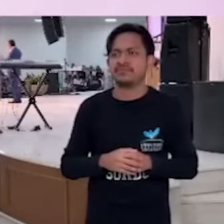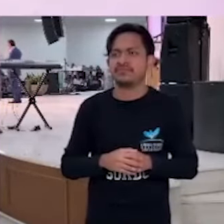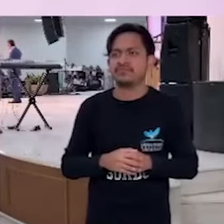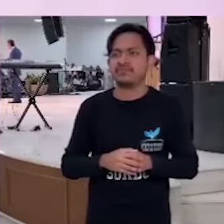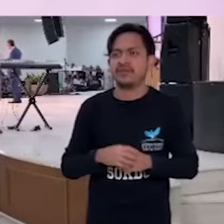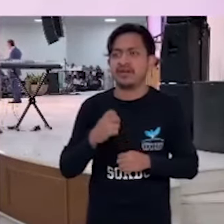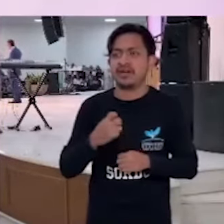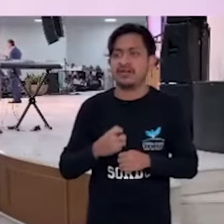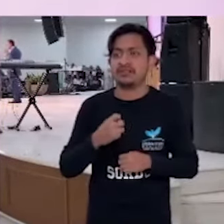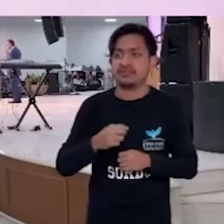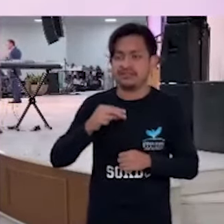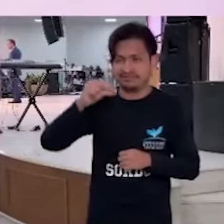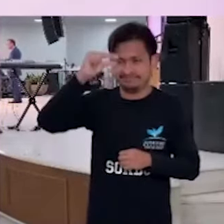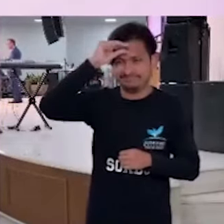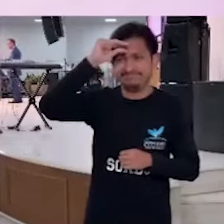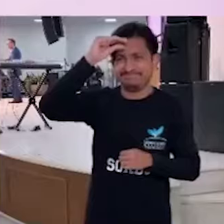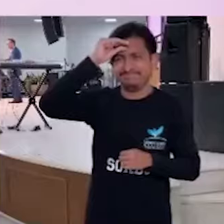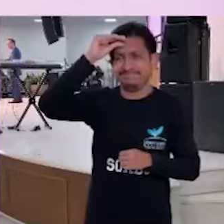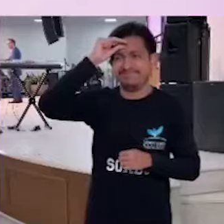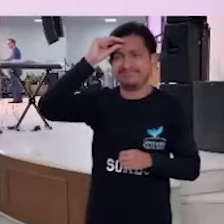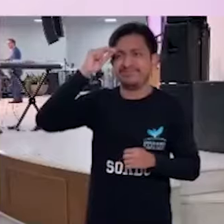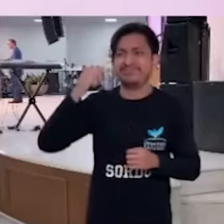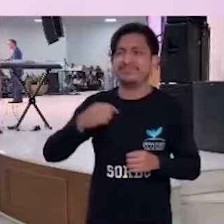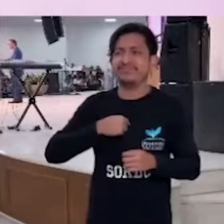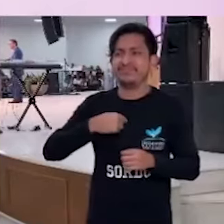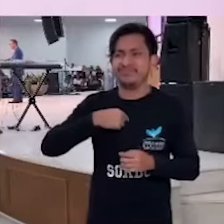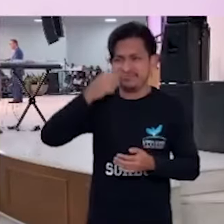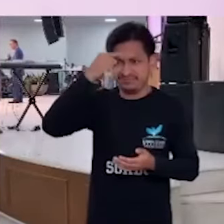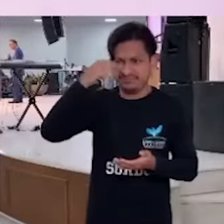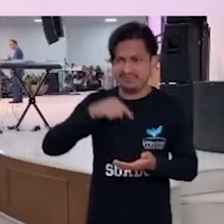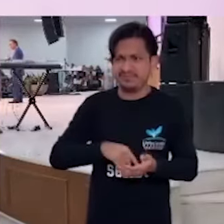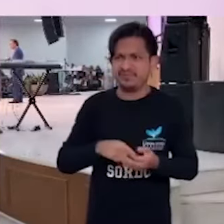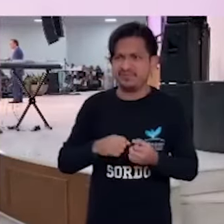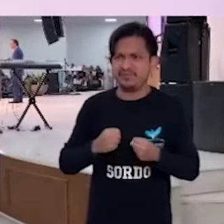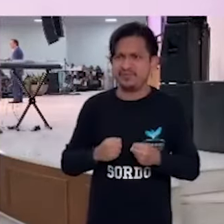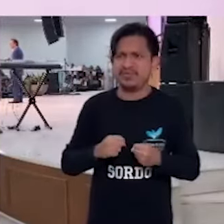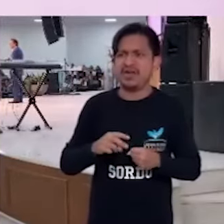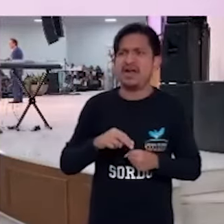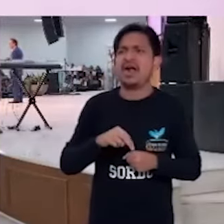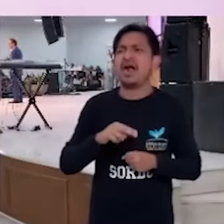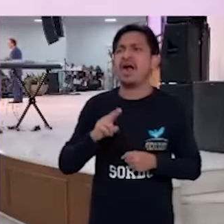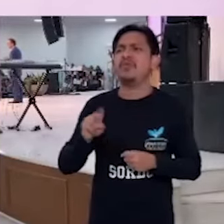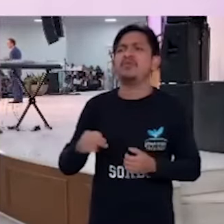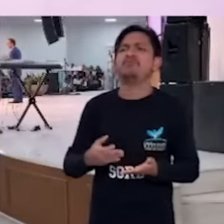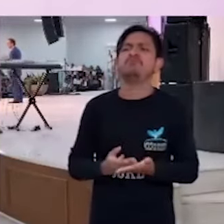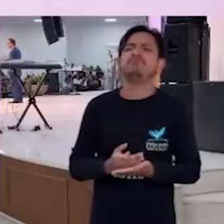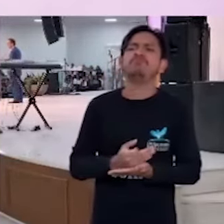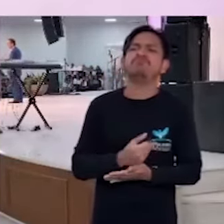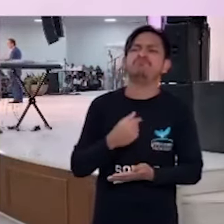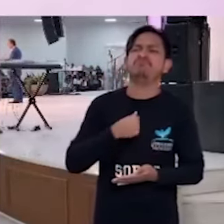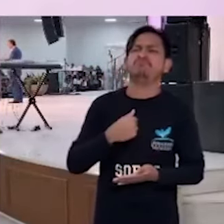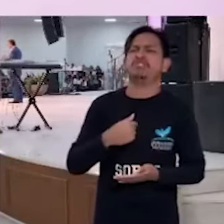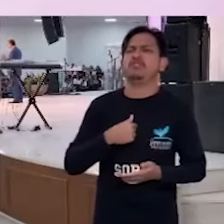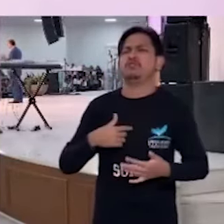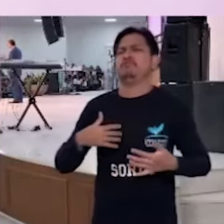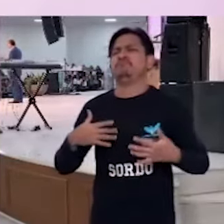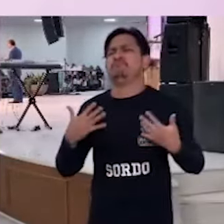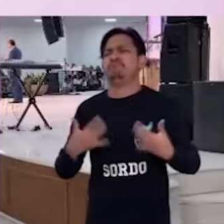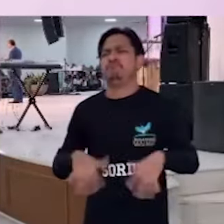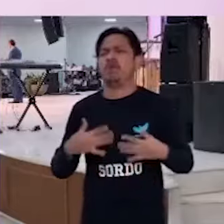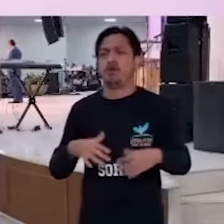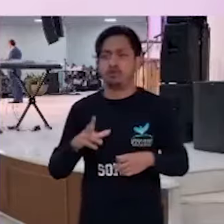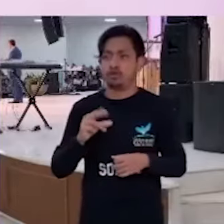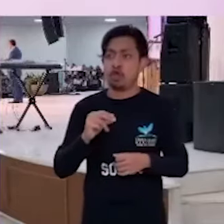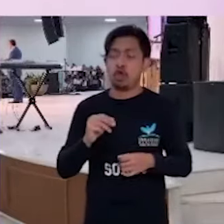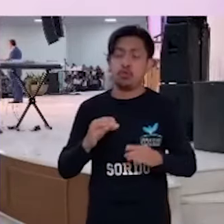No es de sabios decir, yo nunca voy a caer en ese pecado. Yo nunca voy a fallarle a Dios en este o en otro pecado. Tampoco con esto